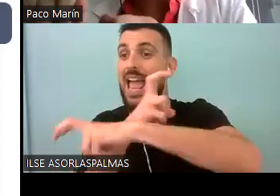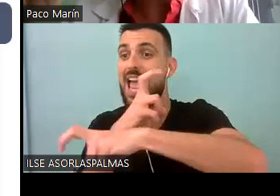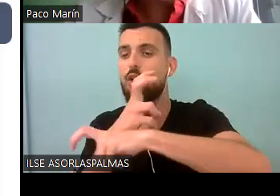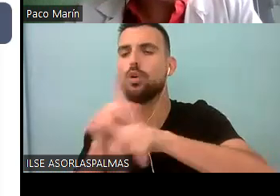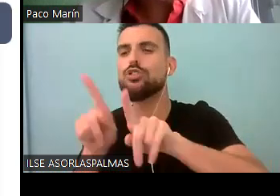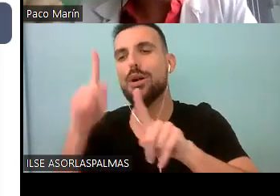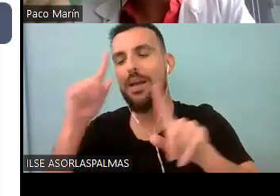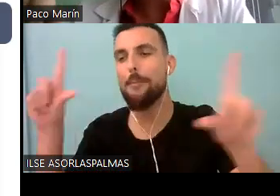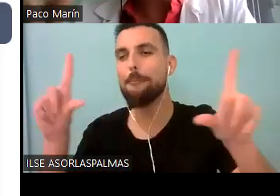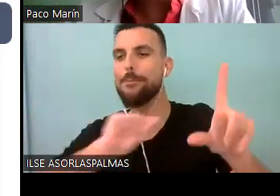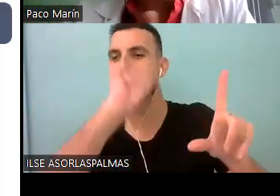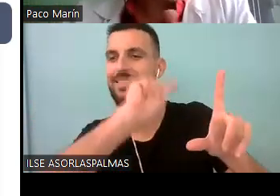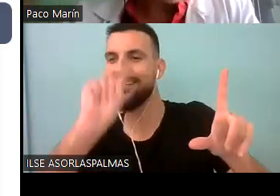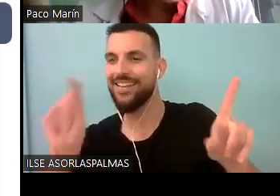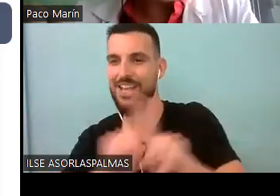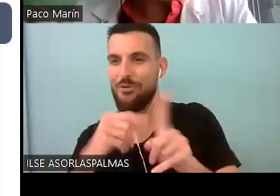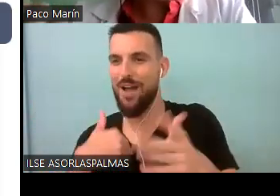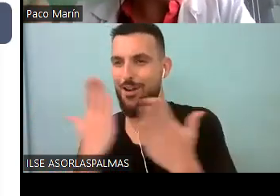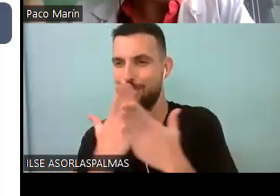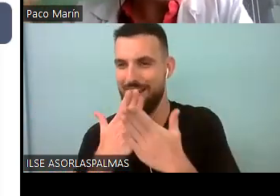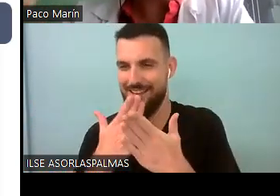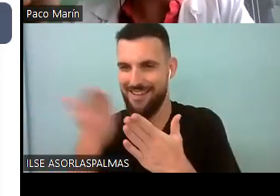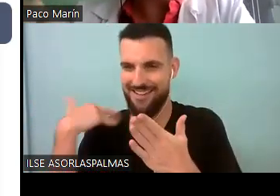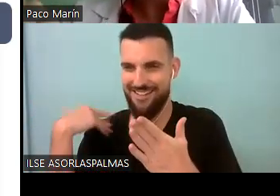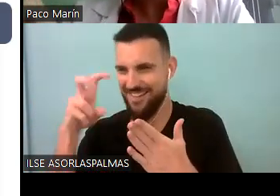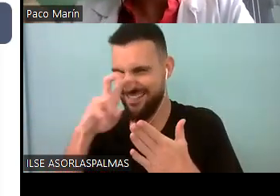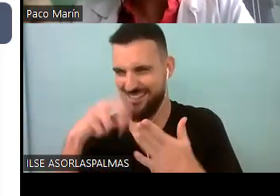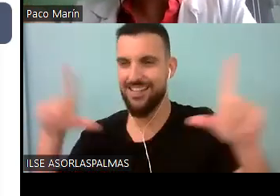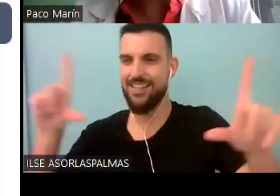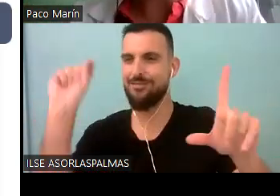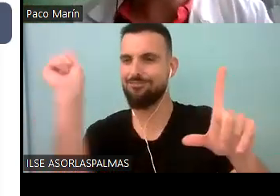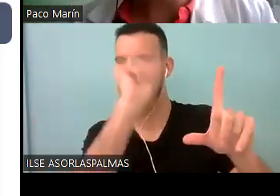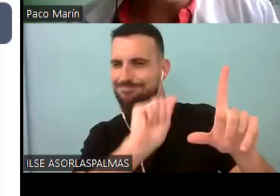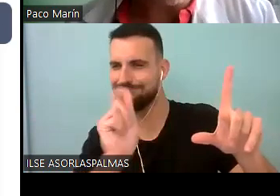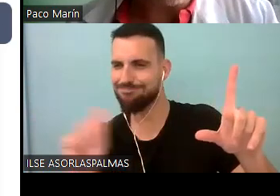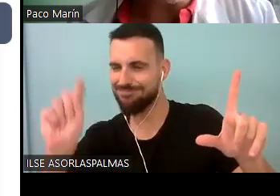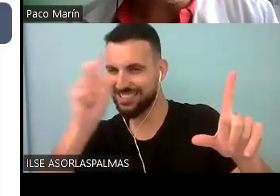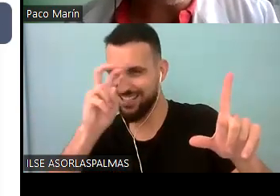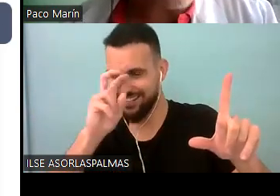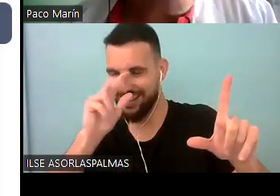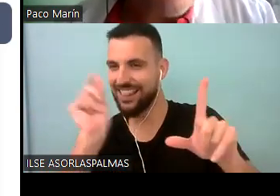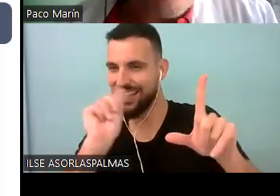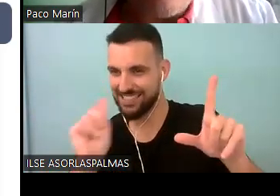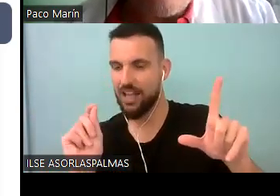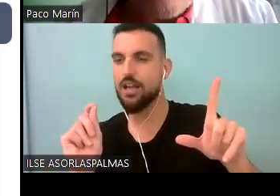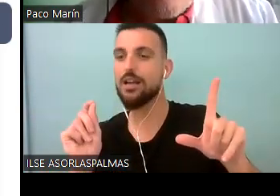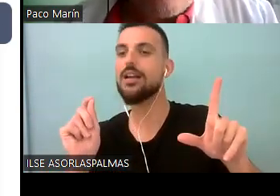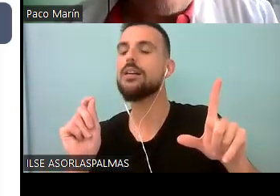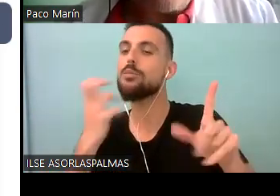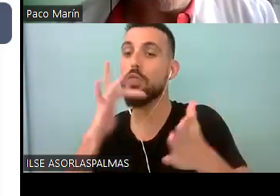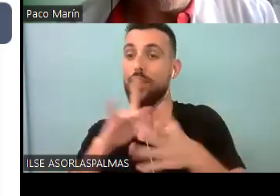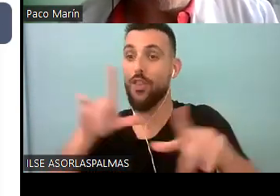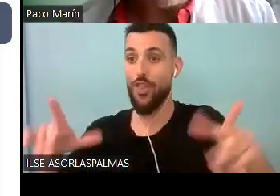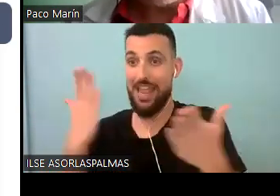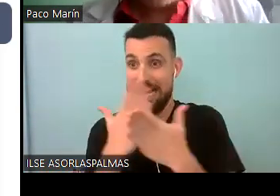tiza de cuando nosotros, no las que hay ahora, como las tizas de aquel yeso aquel que había cuando nosotros éramos pequeños y nos hacían salir a